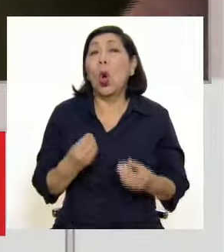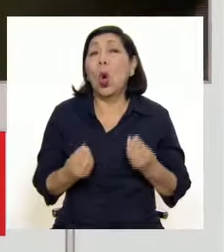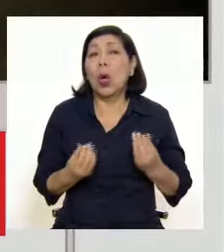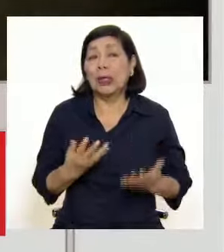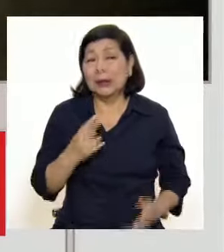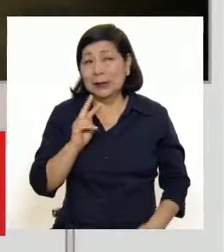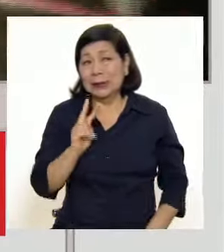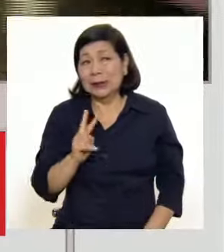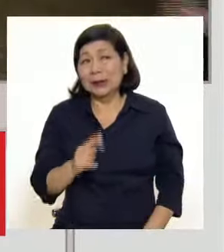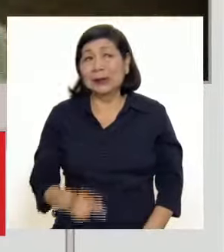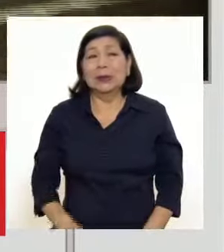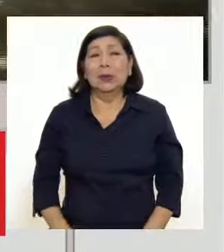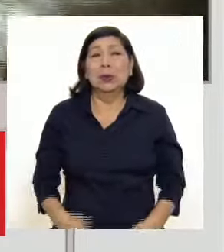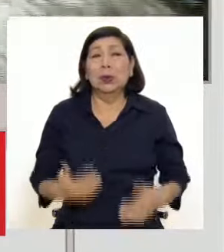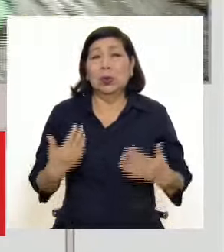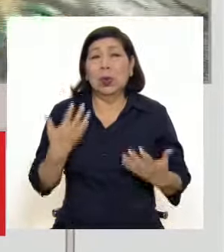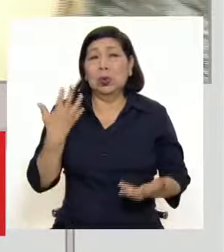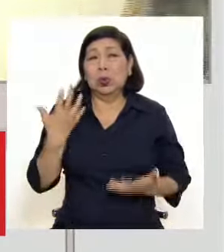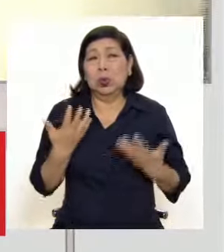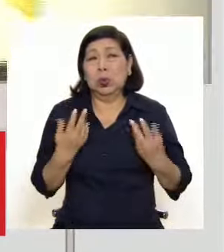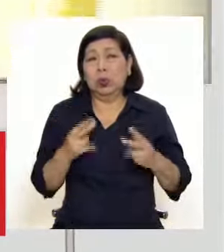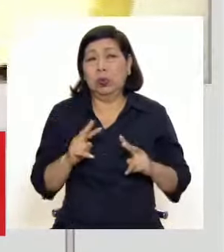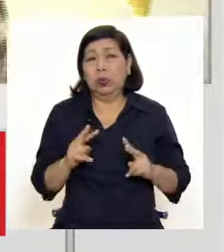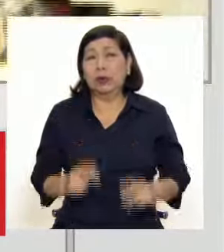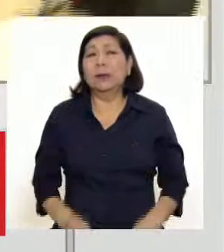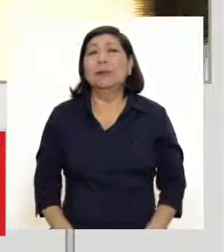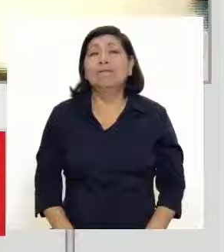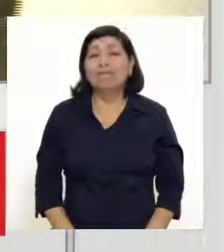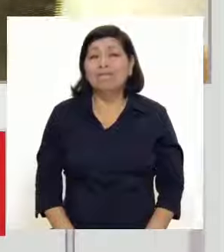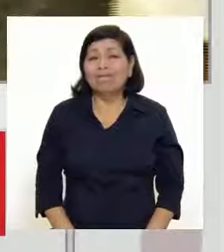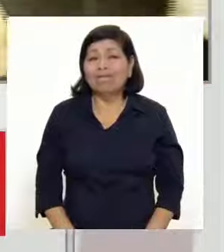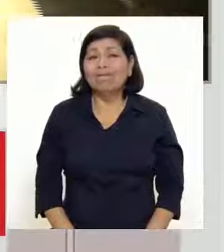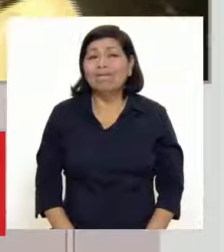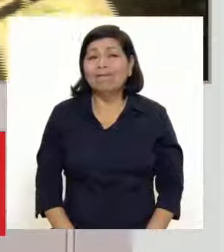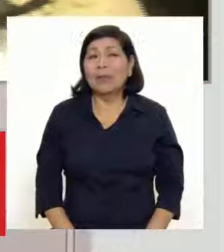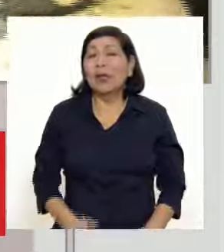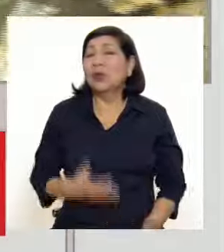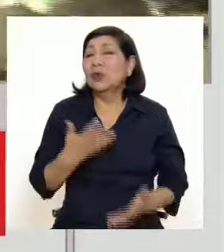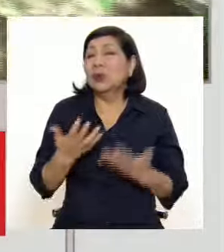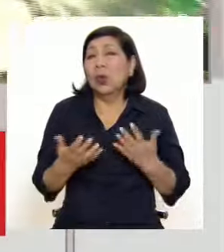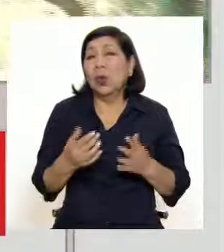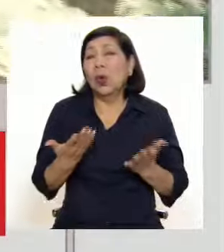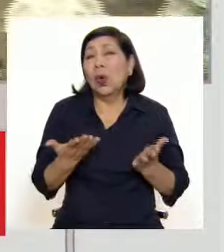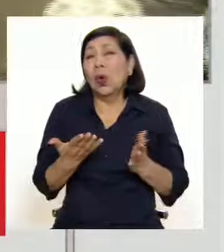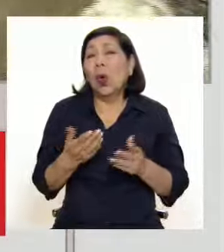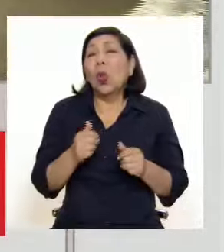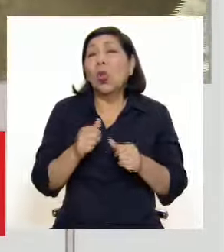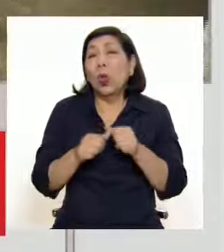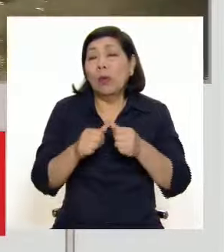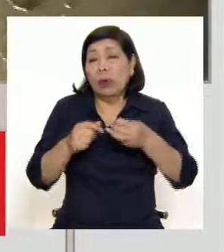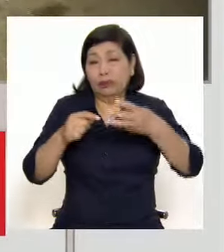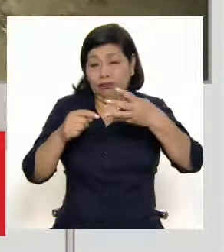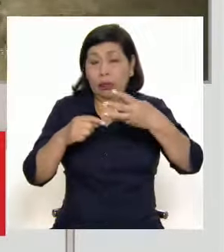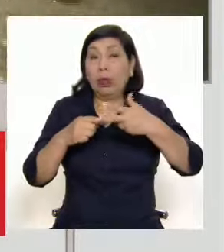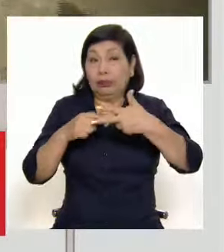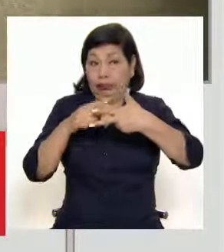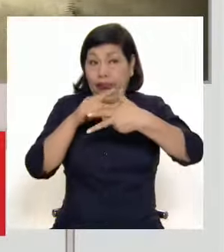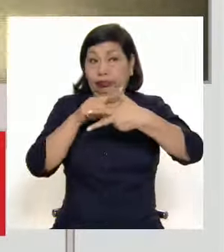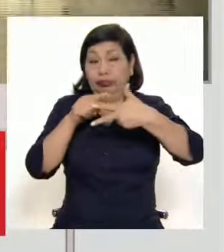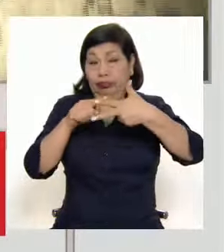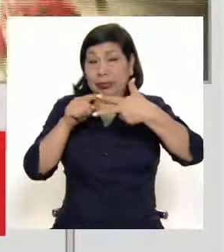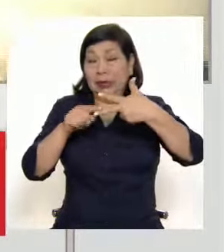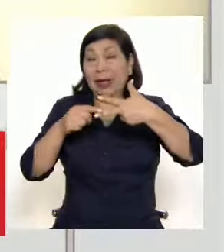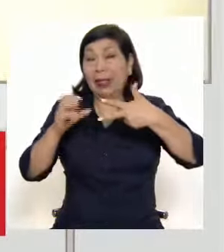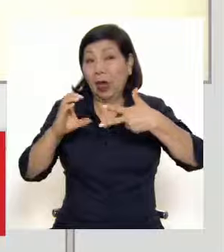fue la intensidad de las llamas. Decíamos que era un incendio de código 3 y por lo menos el cuarto